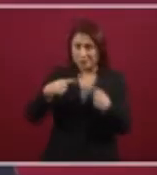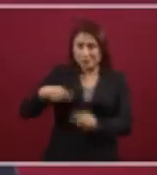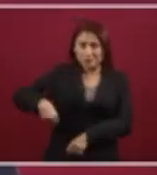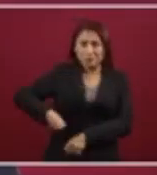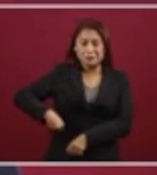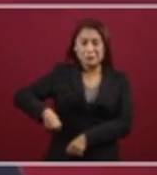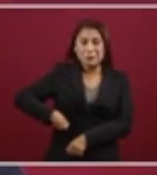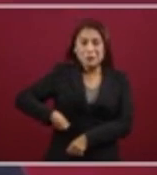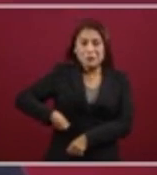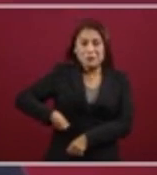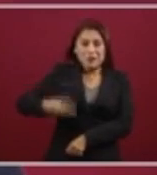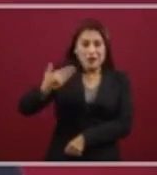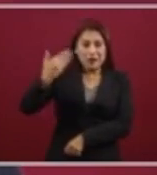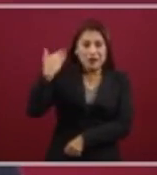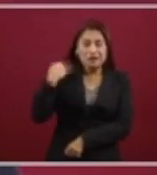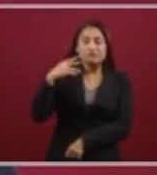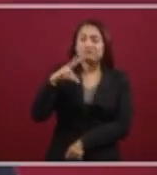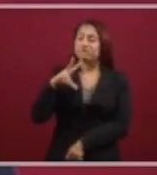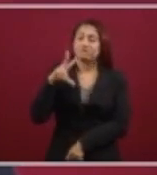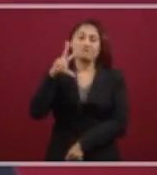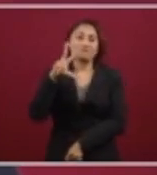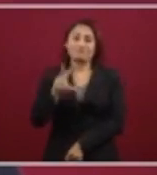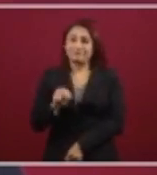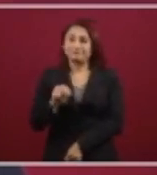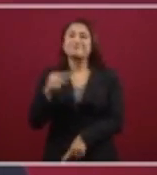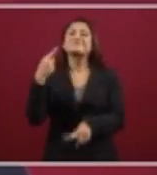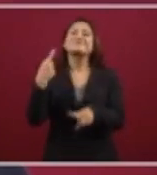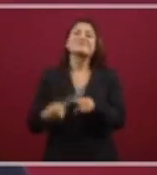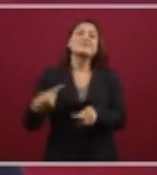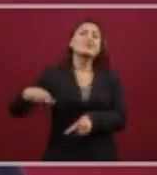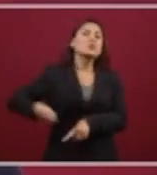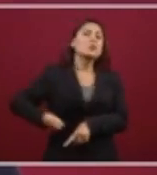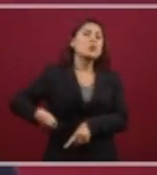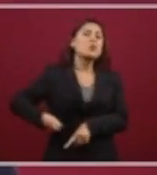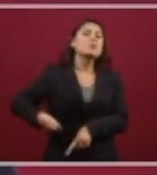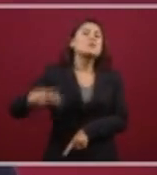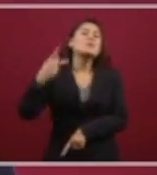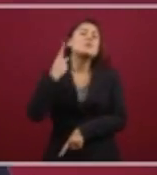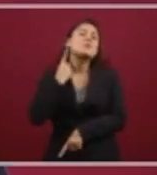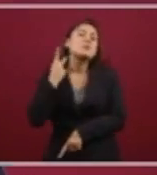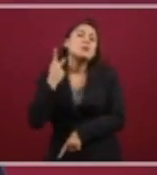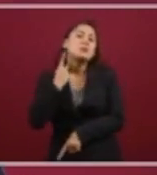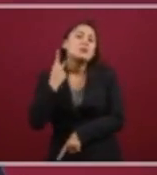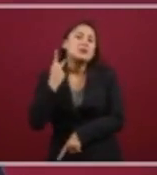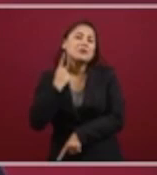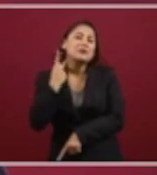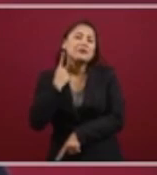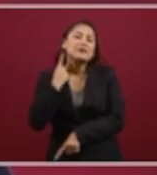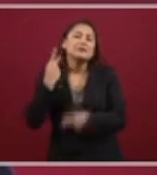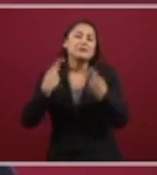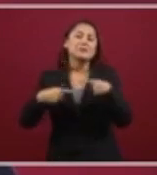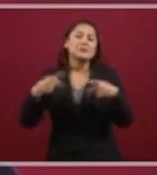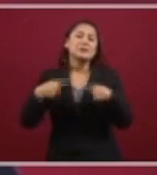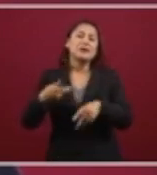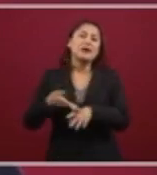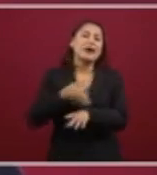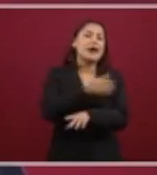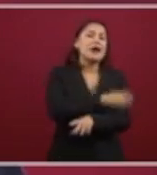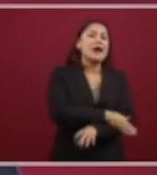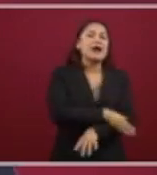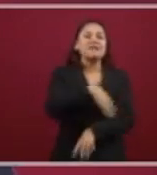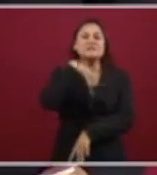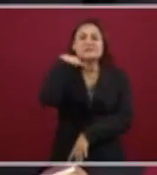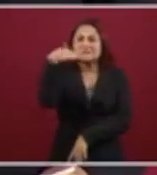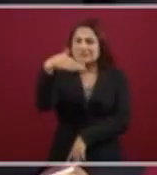honesto, por culpa de los políticos corruptos y de los traficantes de influencia.